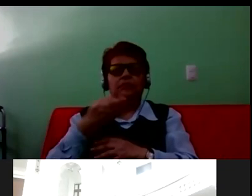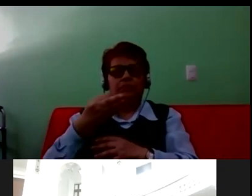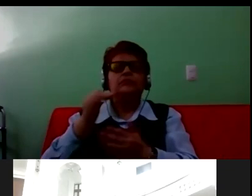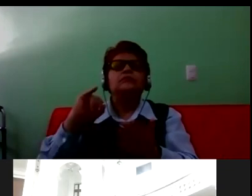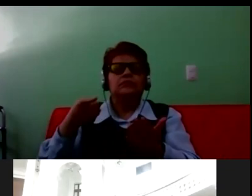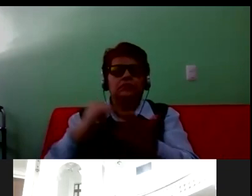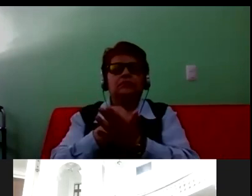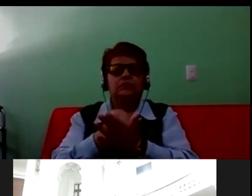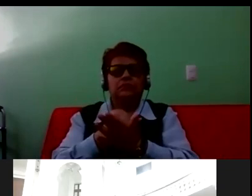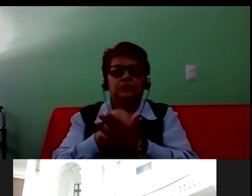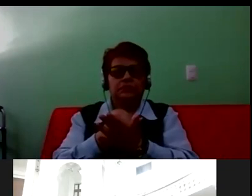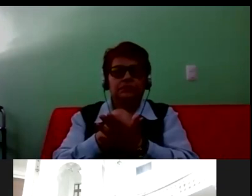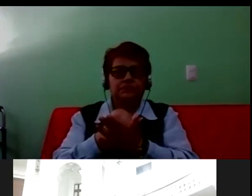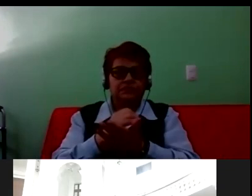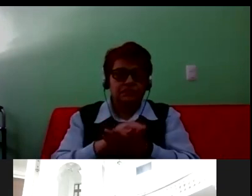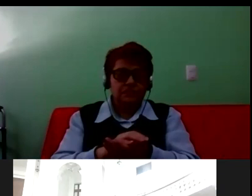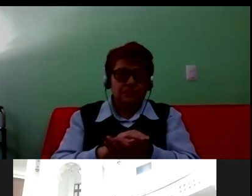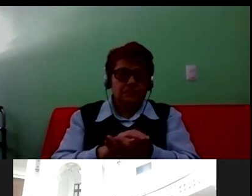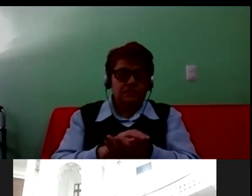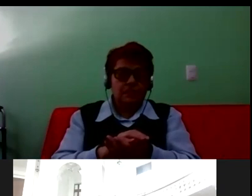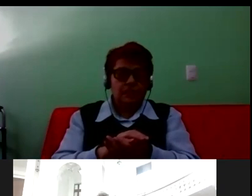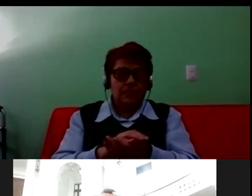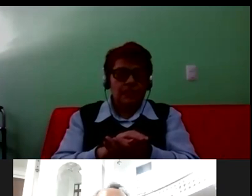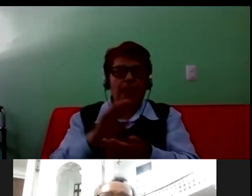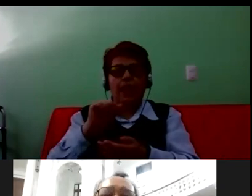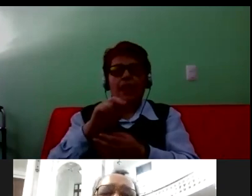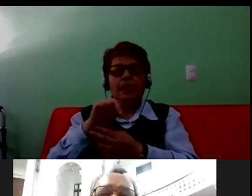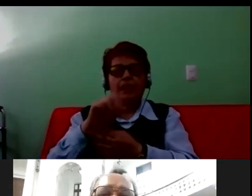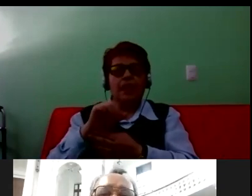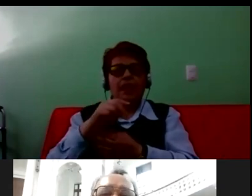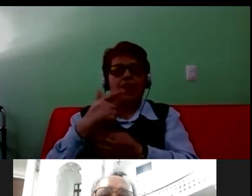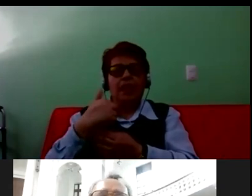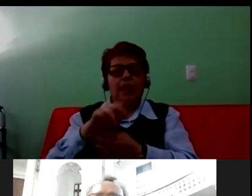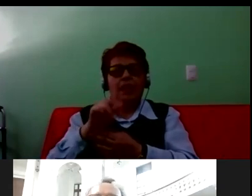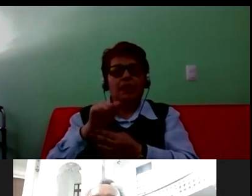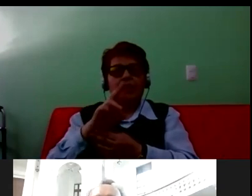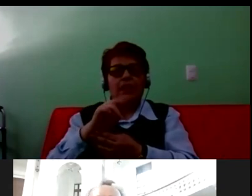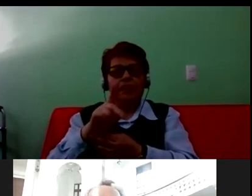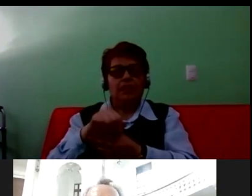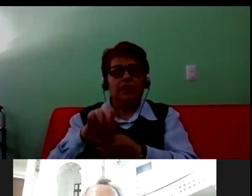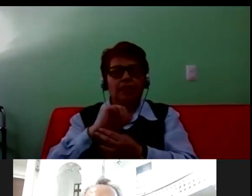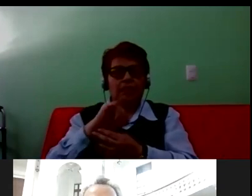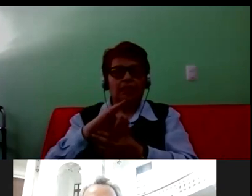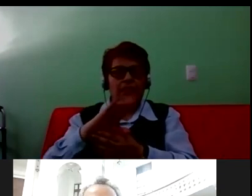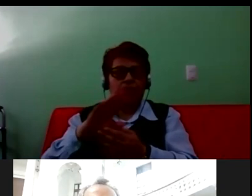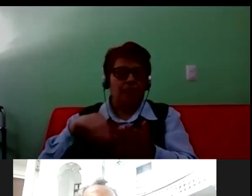del dictamen. Diputada Ana Hernández Trejo. Ana Hernández, a favor del